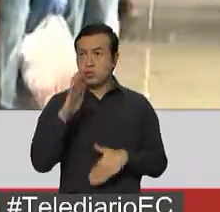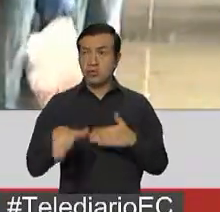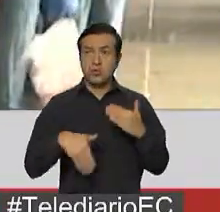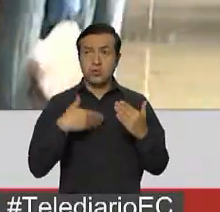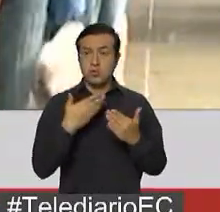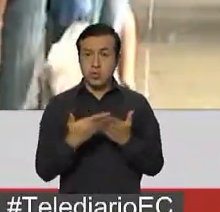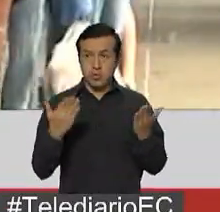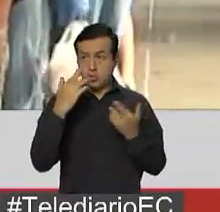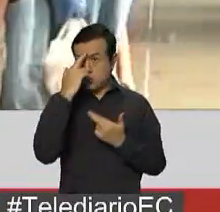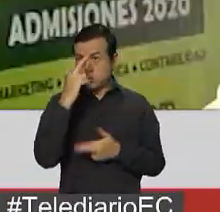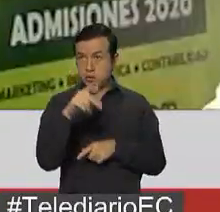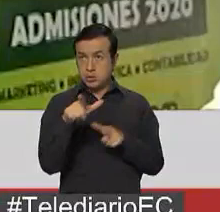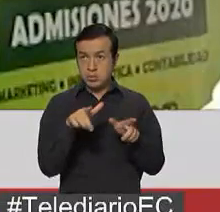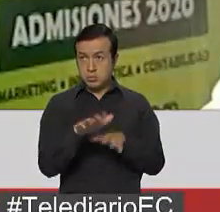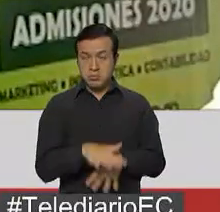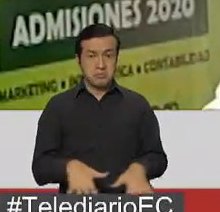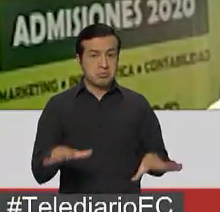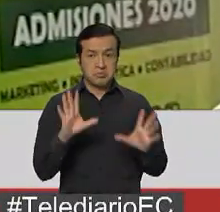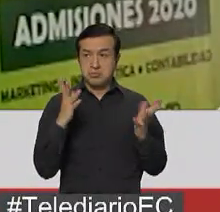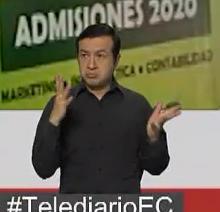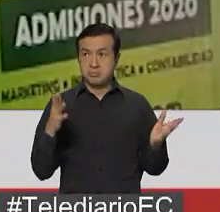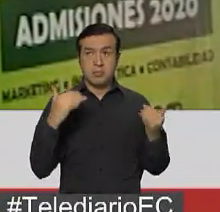respetan el espacio